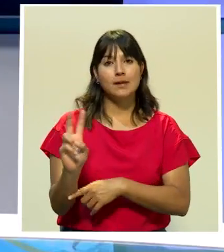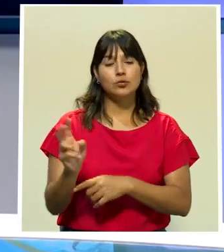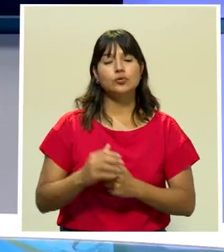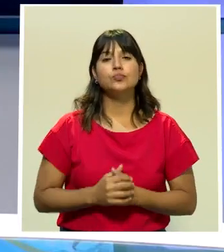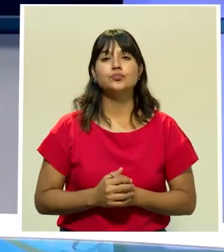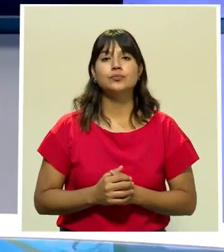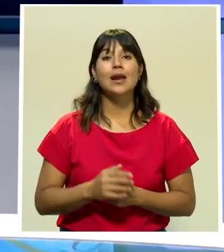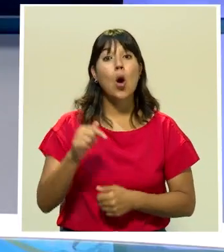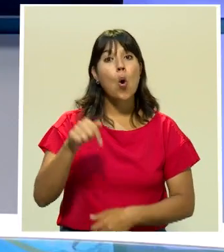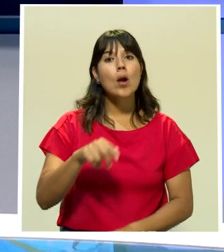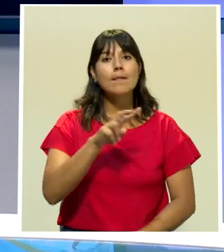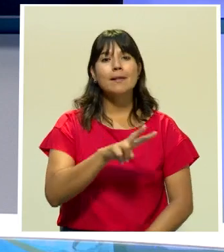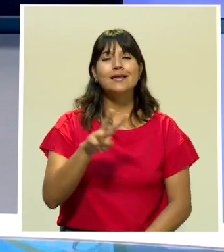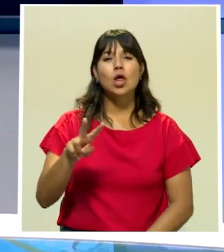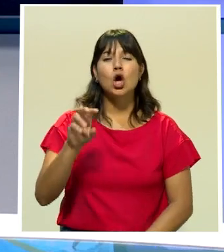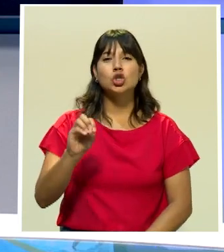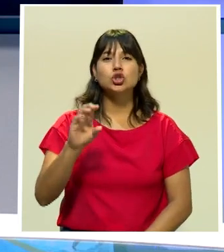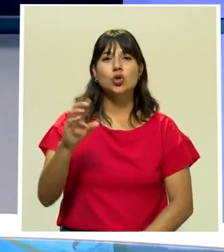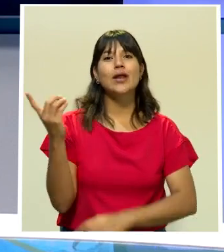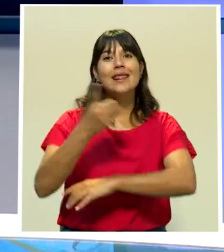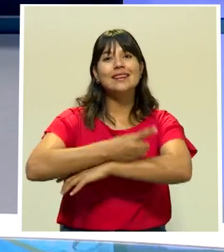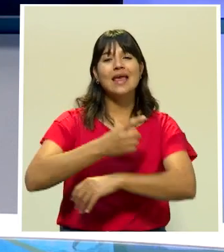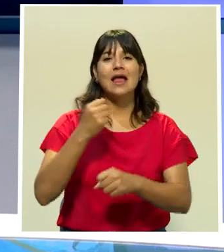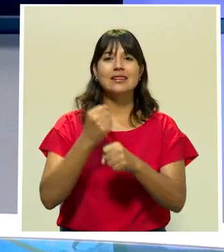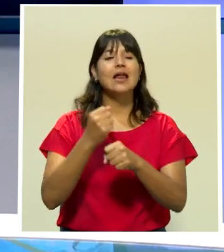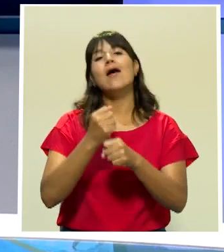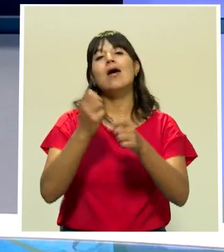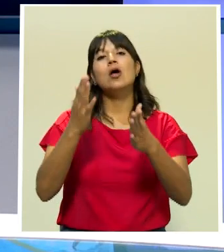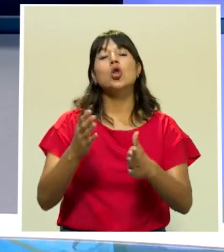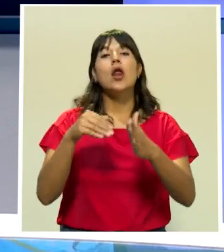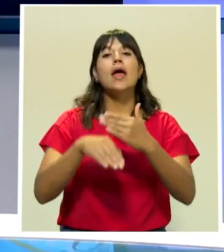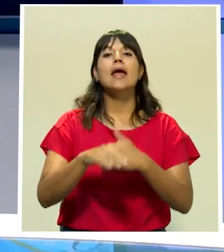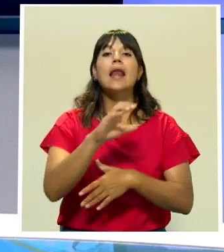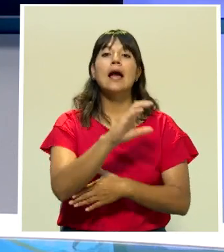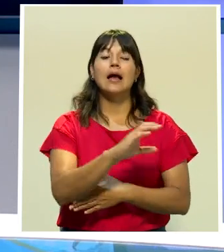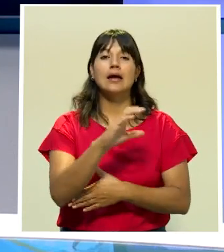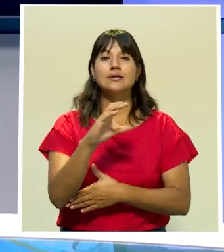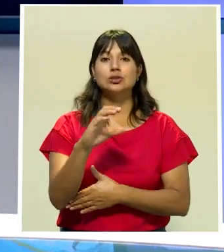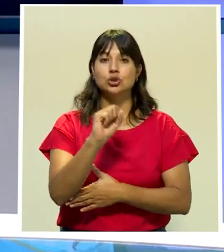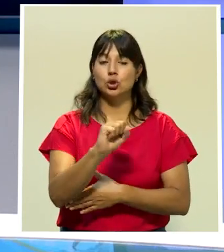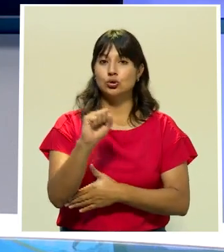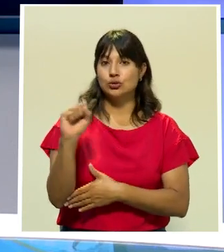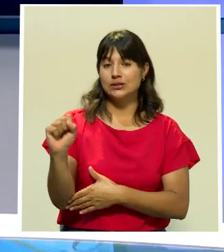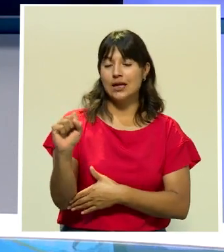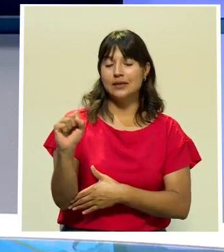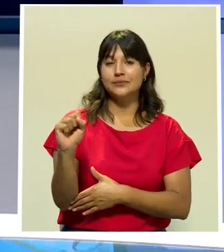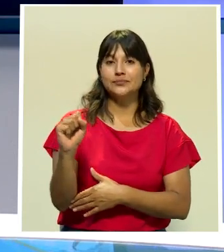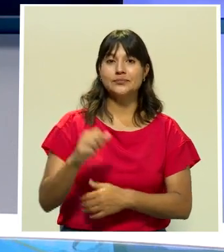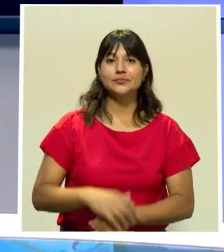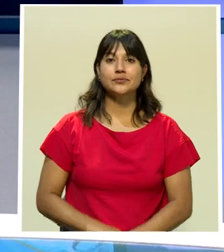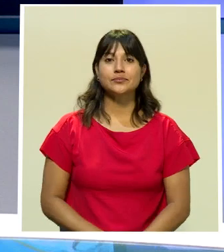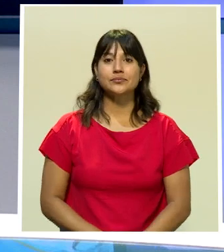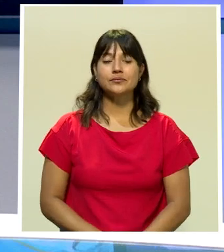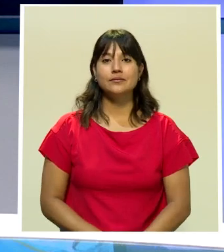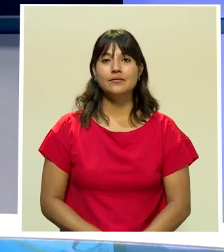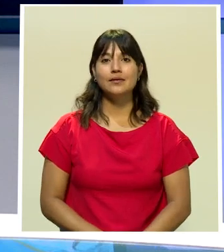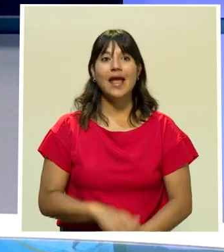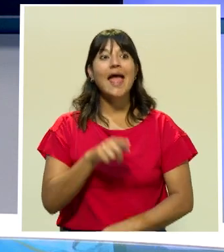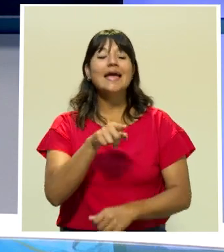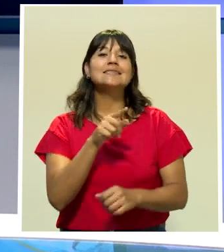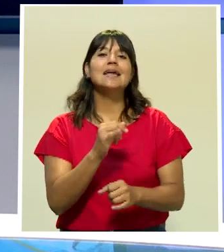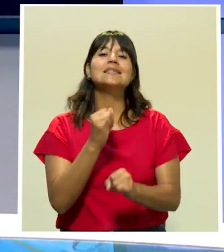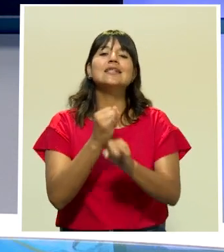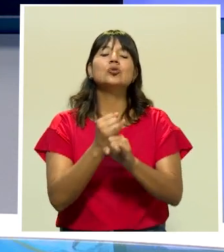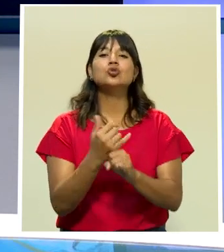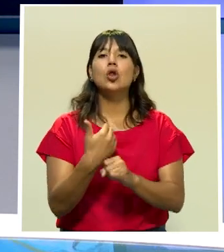Este 22 de octubre es el Día del Trabajador de la Caja Costarricense del Seguro Social. Esta entidad